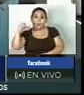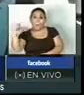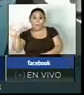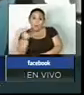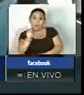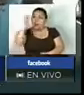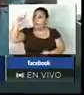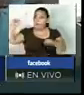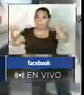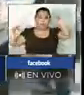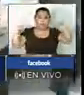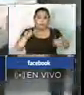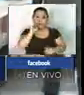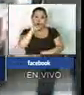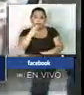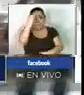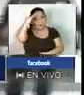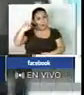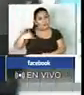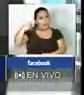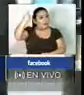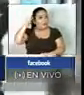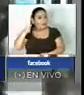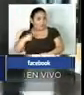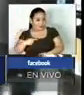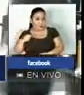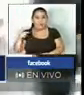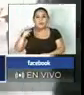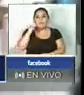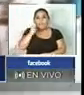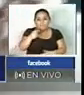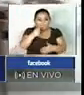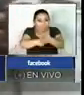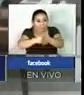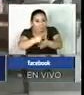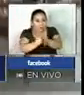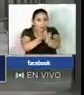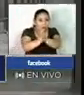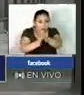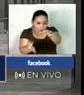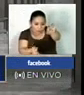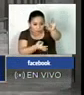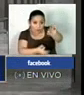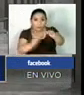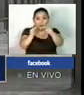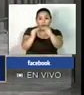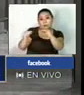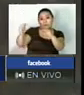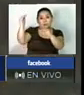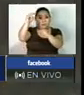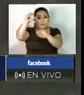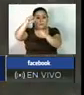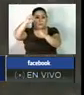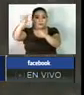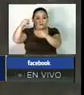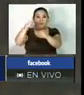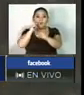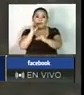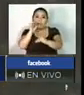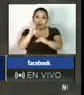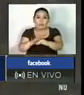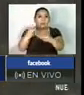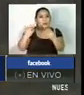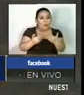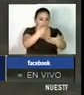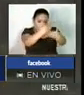Según la comisionada Carolina Recinos, el gobierno trabaja para cumplir la solicitud de la Sala de lo Constitucional, que exigió un